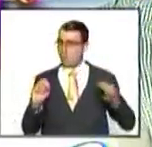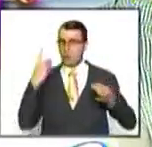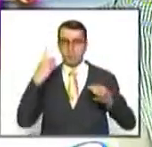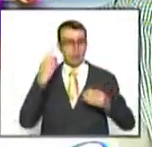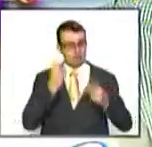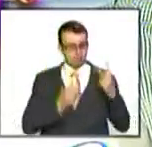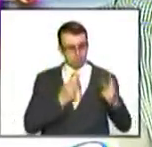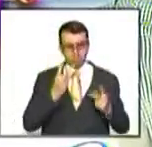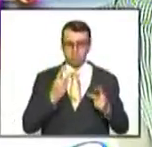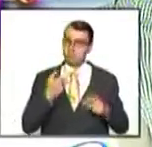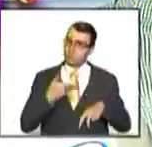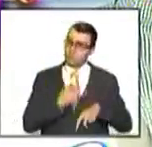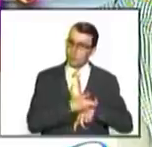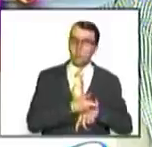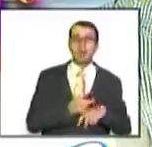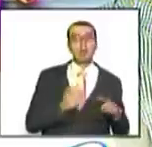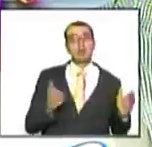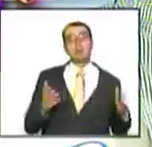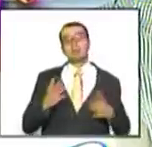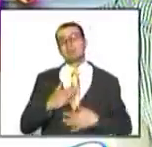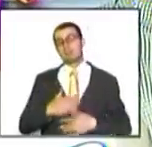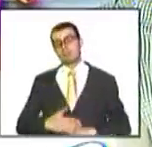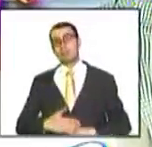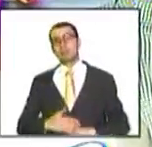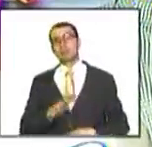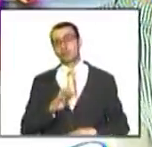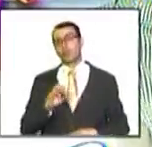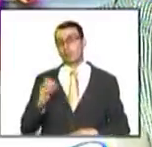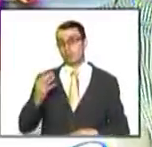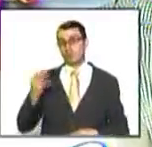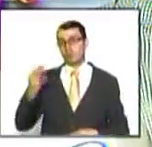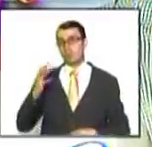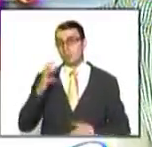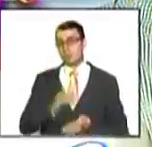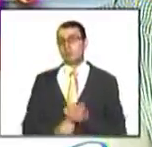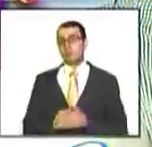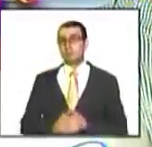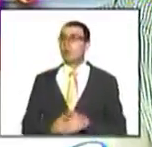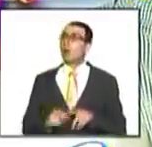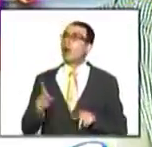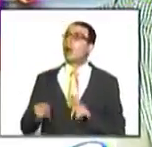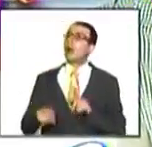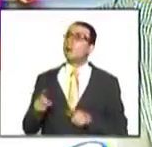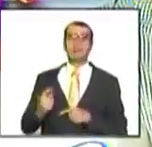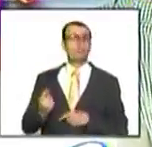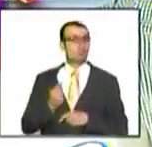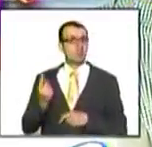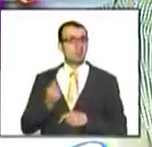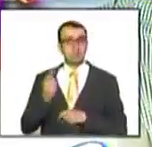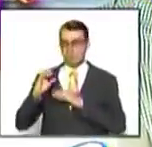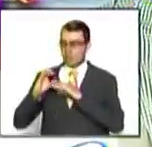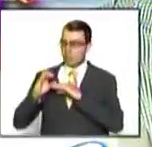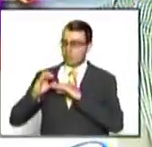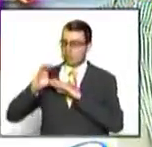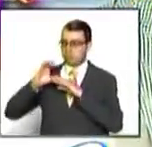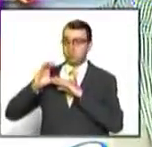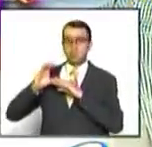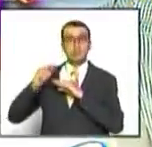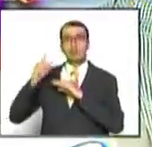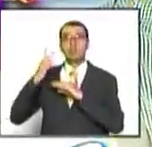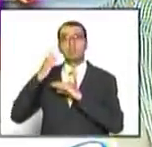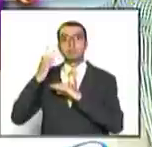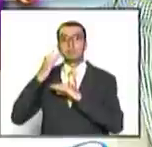sesión. Uh-huh. Incluso hay tratamientos que no necesitan sino con plasma rico en plaquetas o zonificado